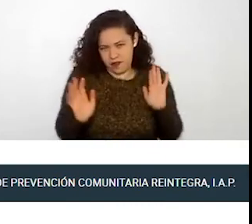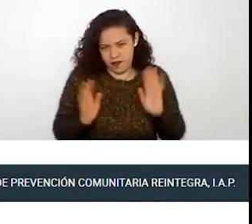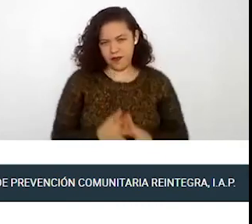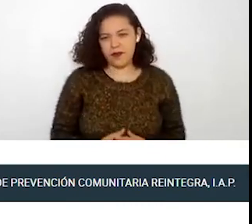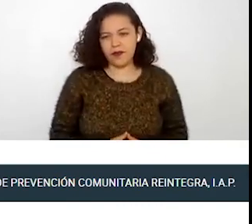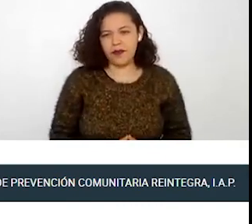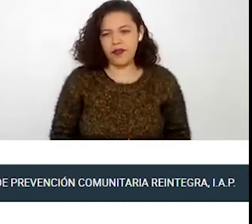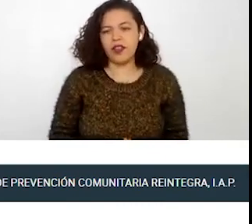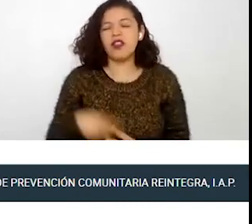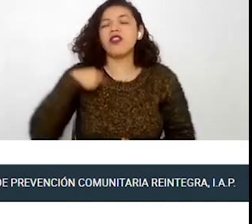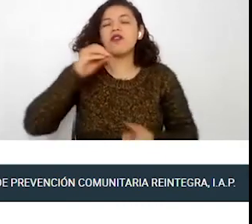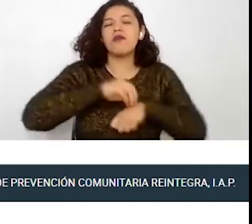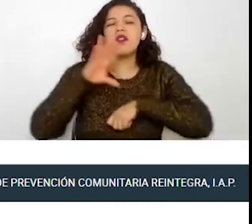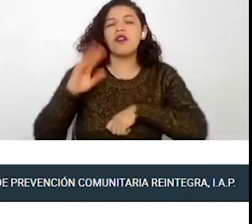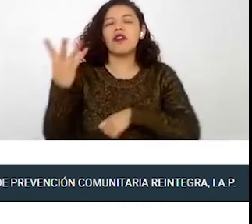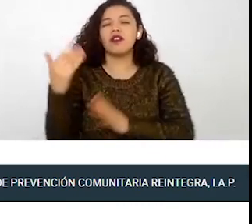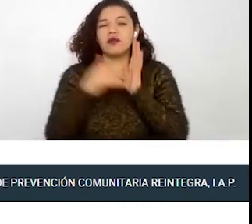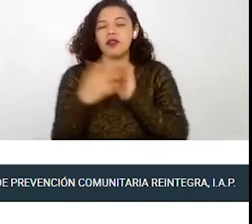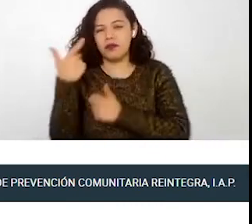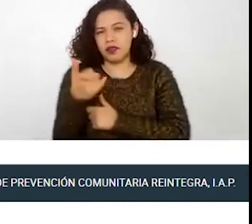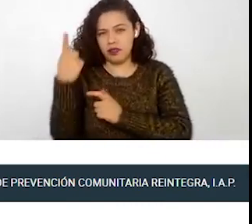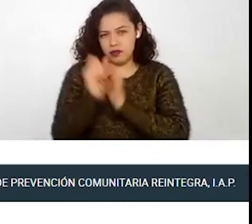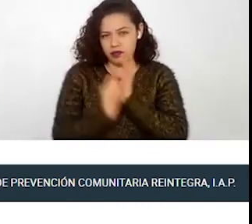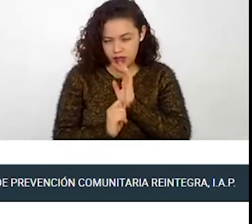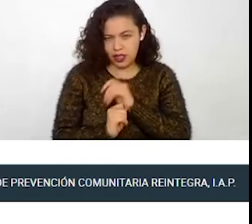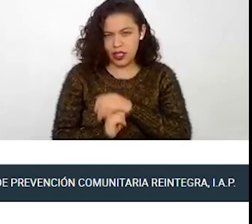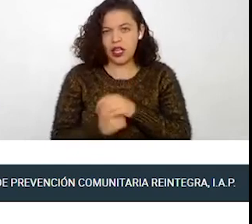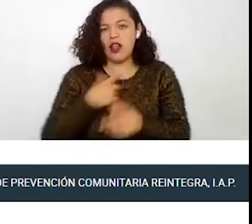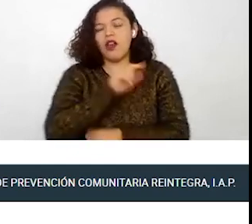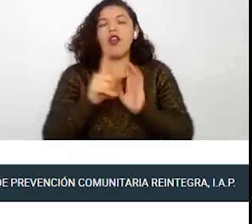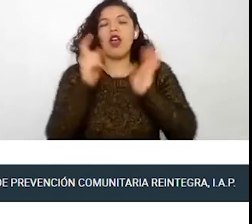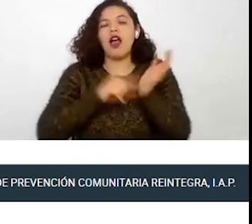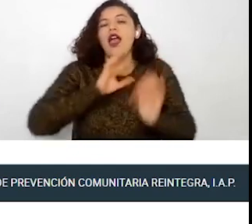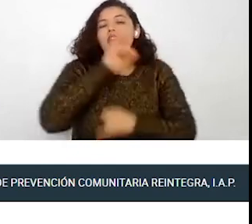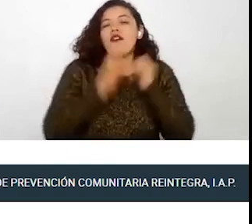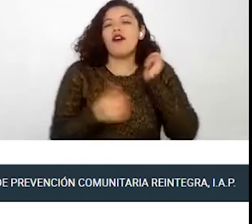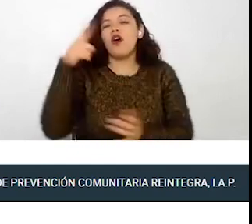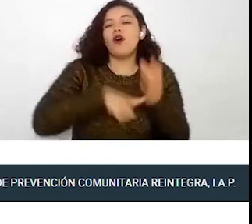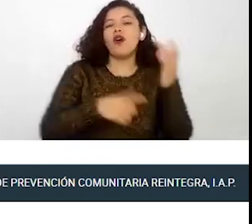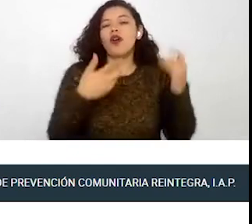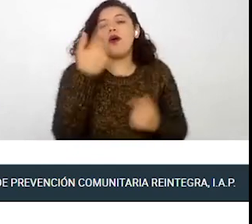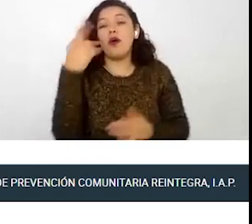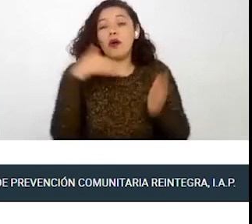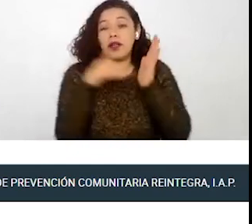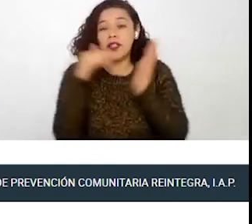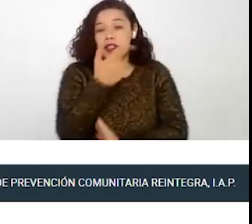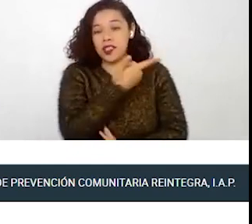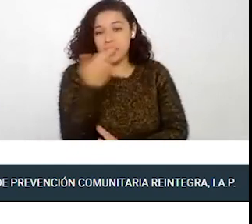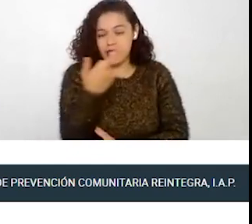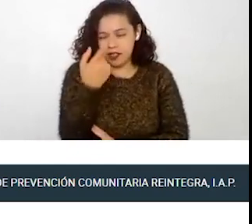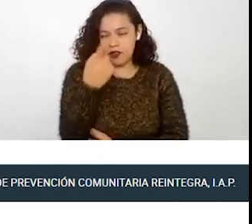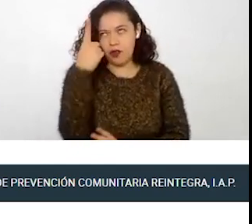le pongo 94.000 pesos Le pongo el tabulador Y entonces al final voy a recibir un millón 128 Según esto